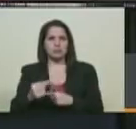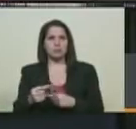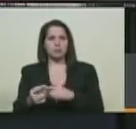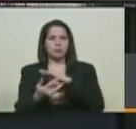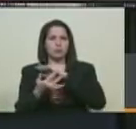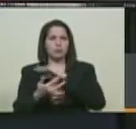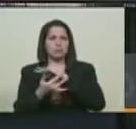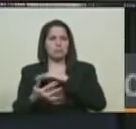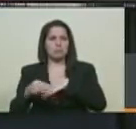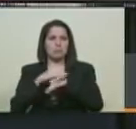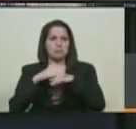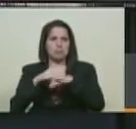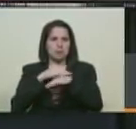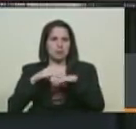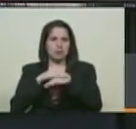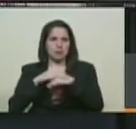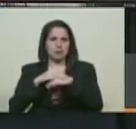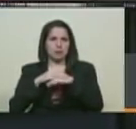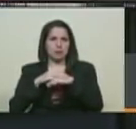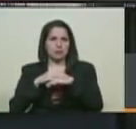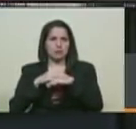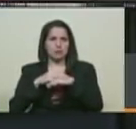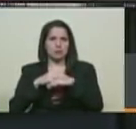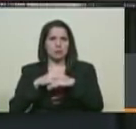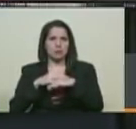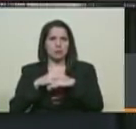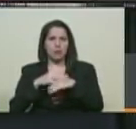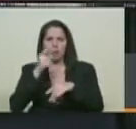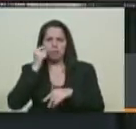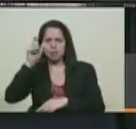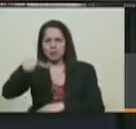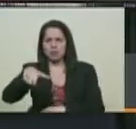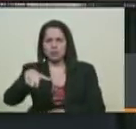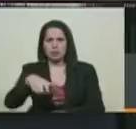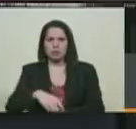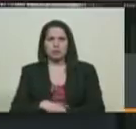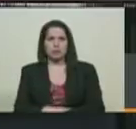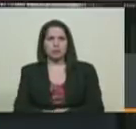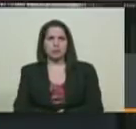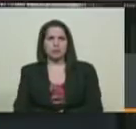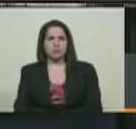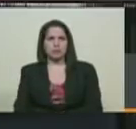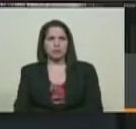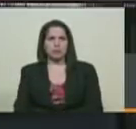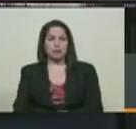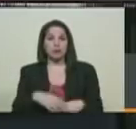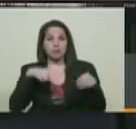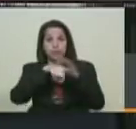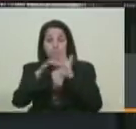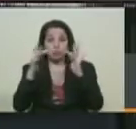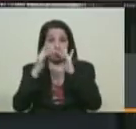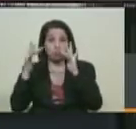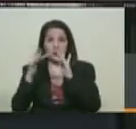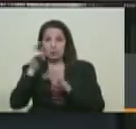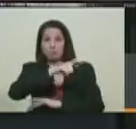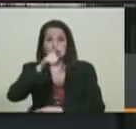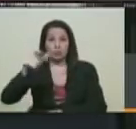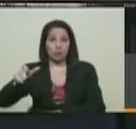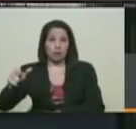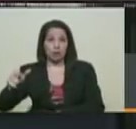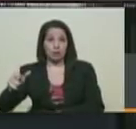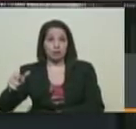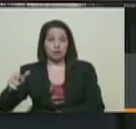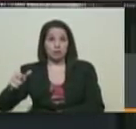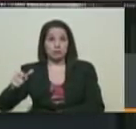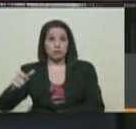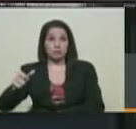el ministro de la criptomoneda, Uber Roa, ha entrado en contacto personal. Uber